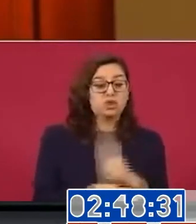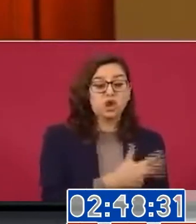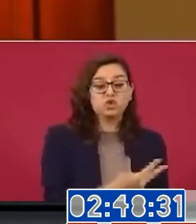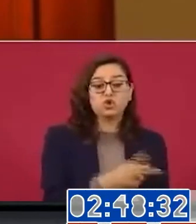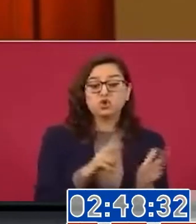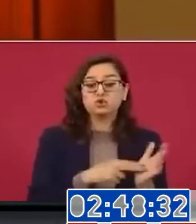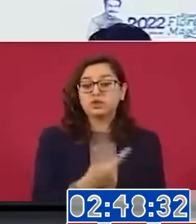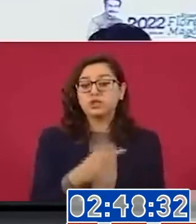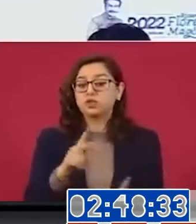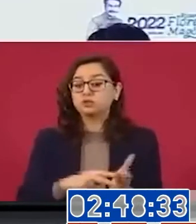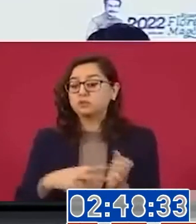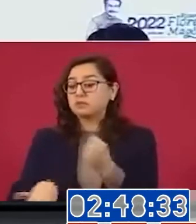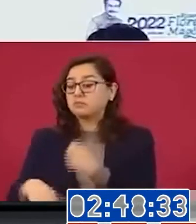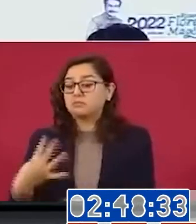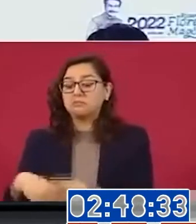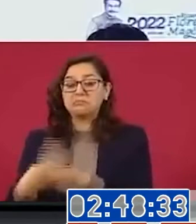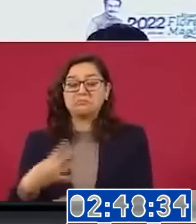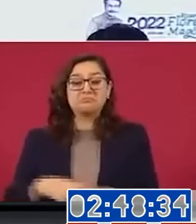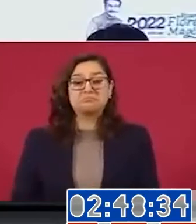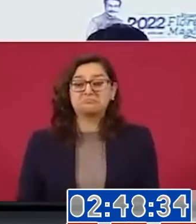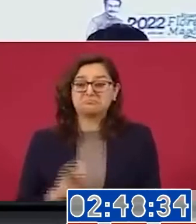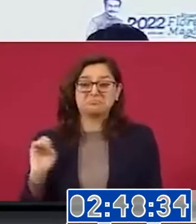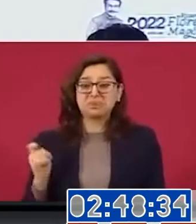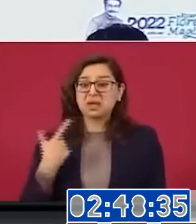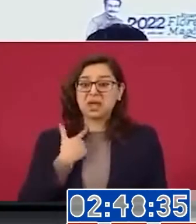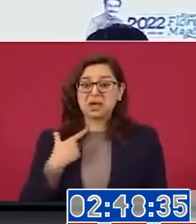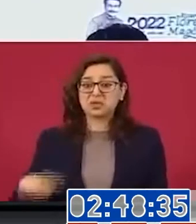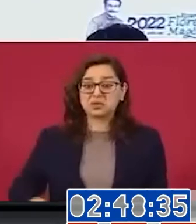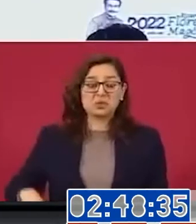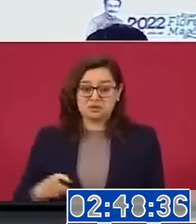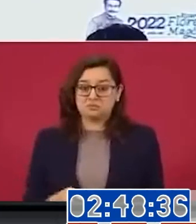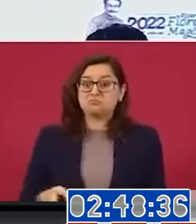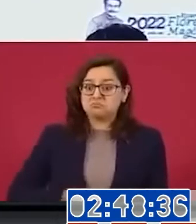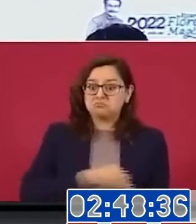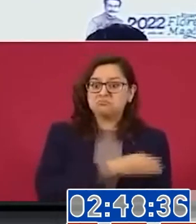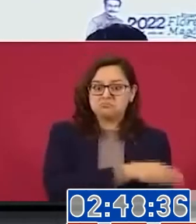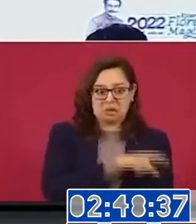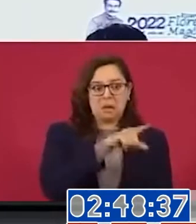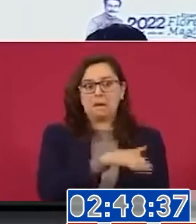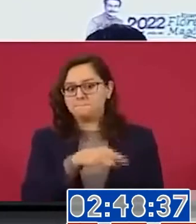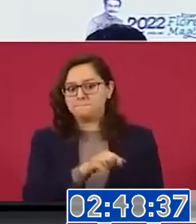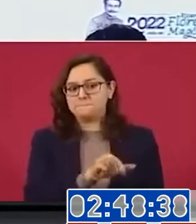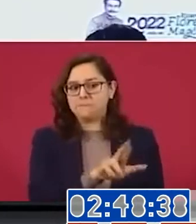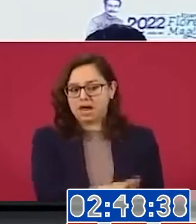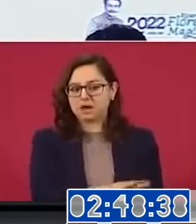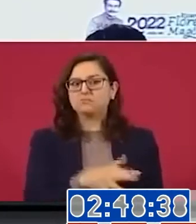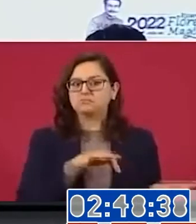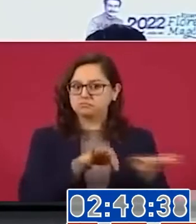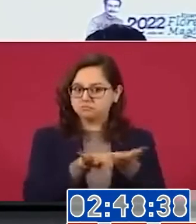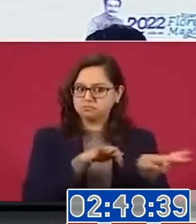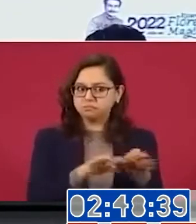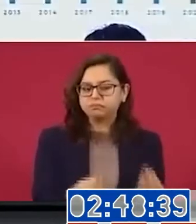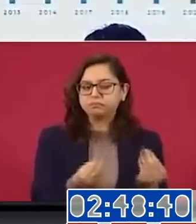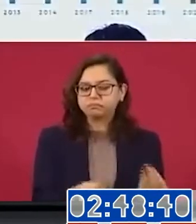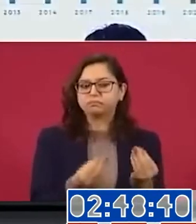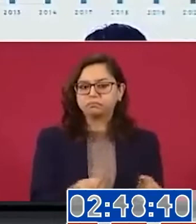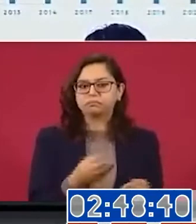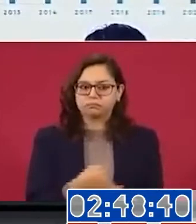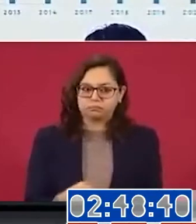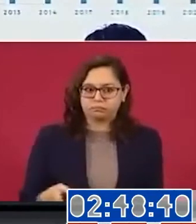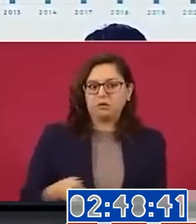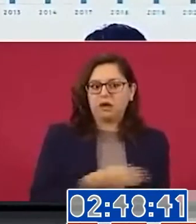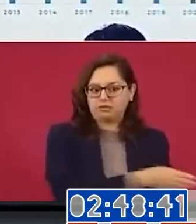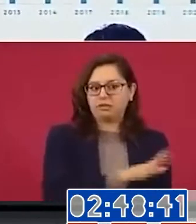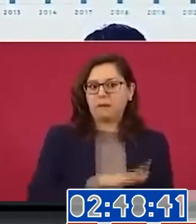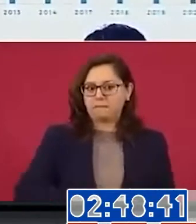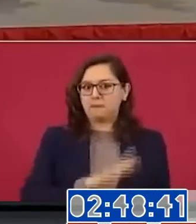investigación profunda para saber si hubo conflicto de intereses y más aún si en efecto fue algo fortuito o se